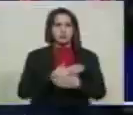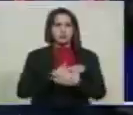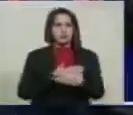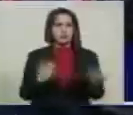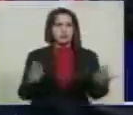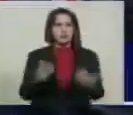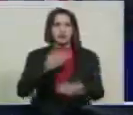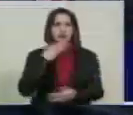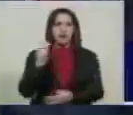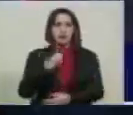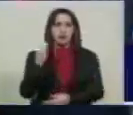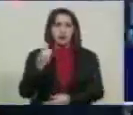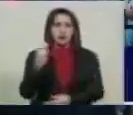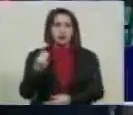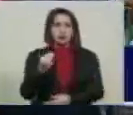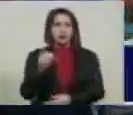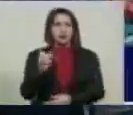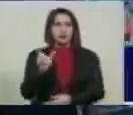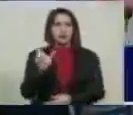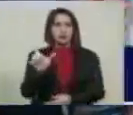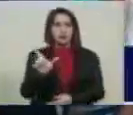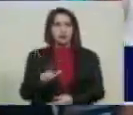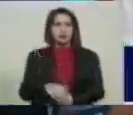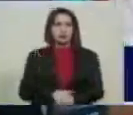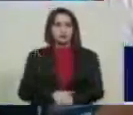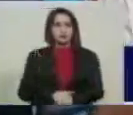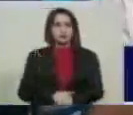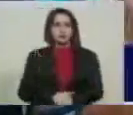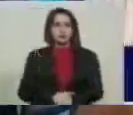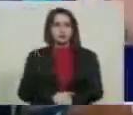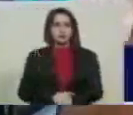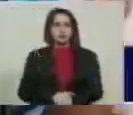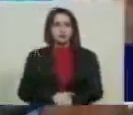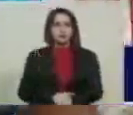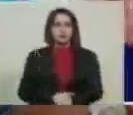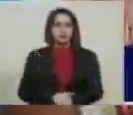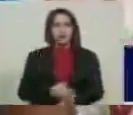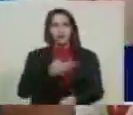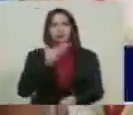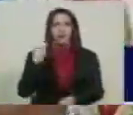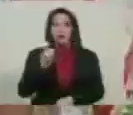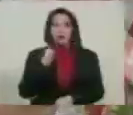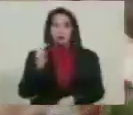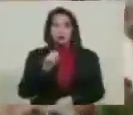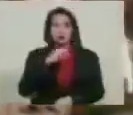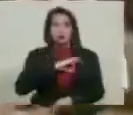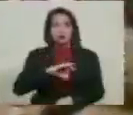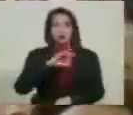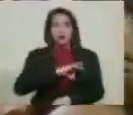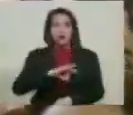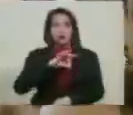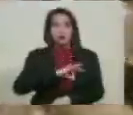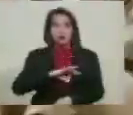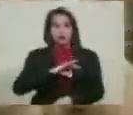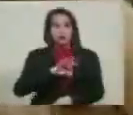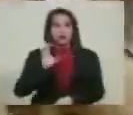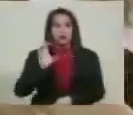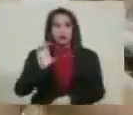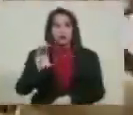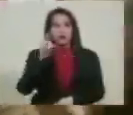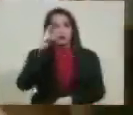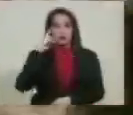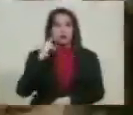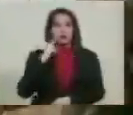juventud del Partido Socialista Unido de Venezuela, la juventud socialista de la patria